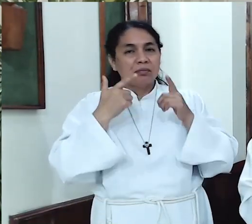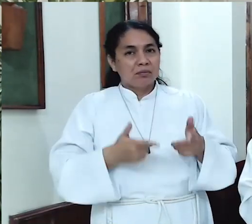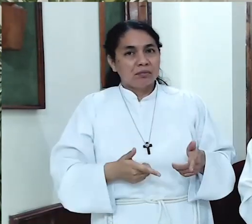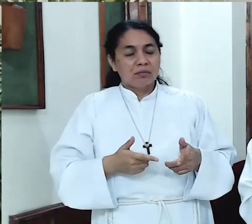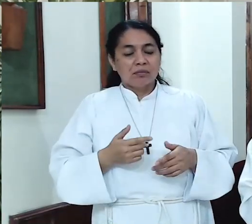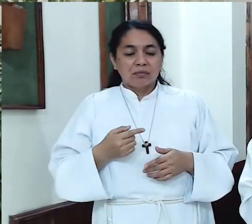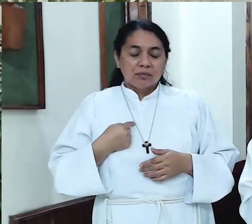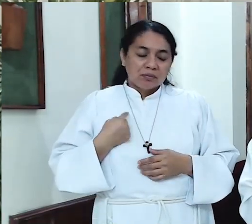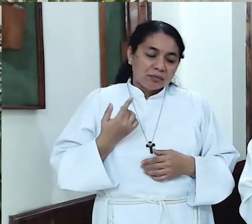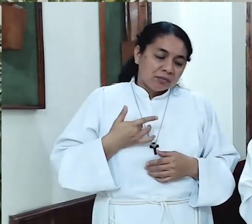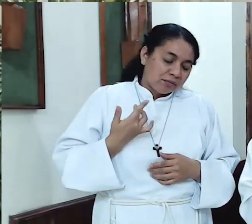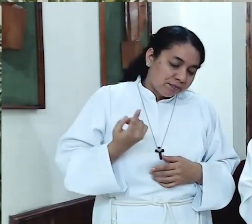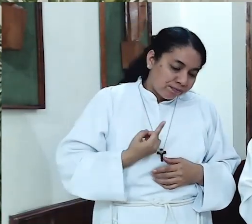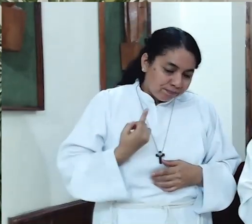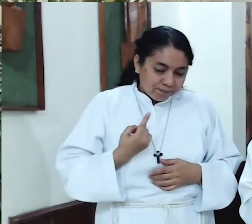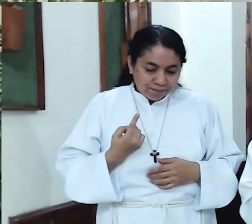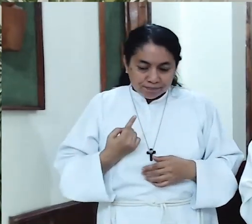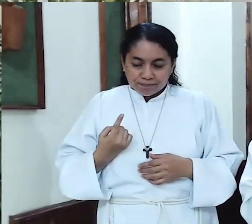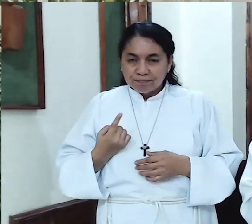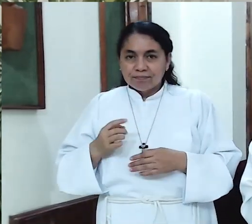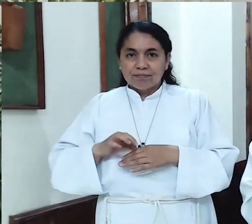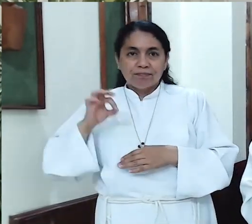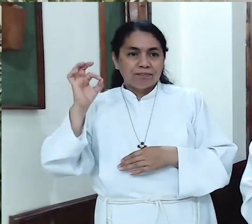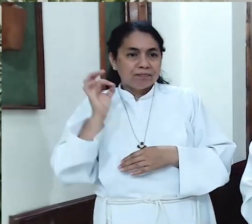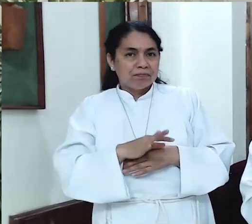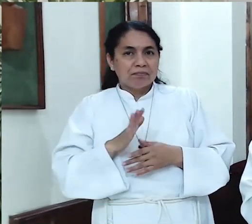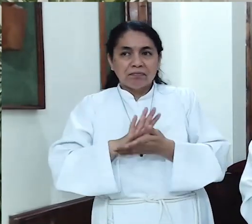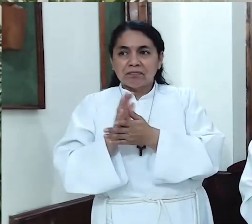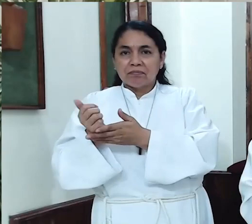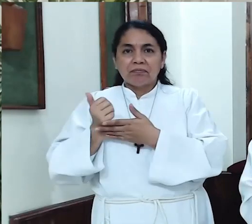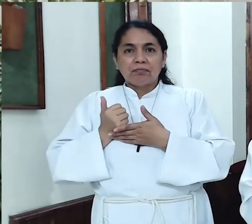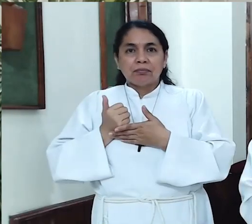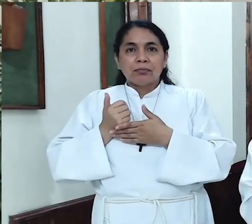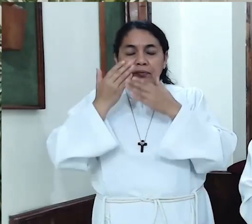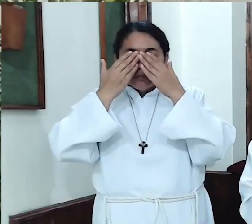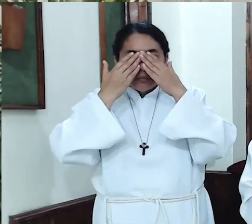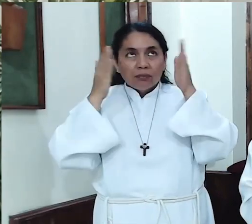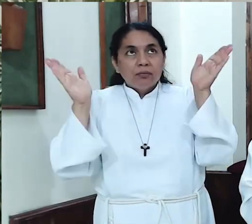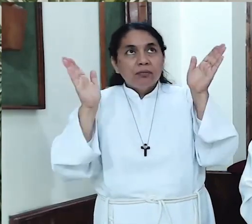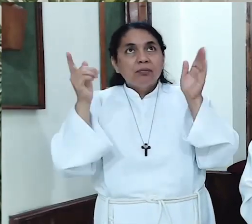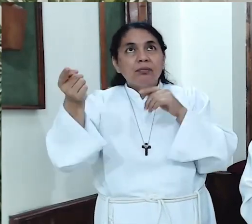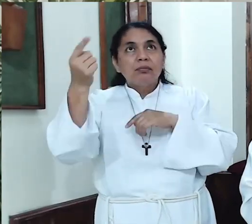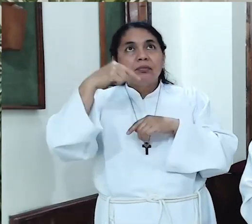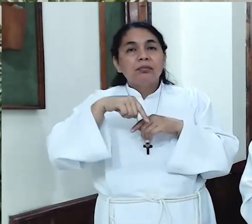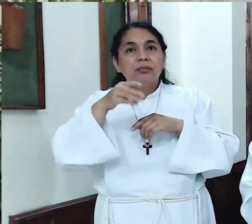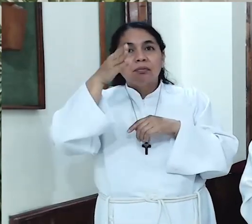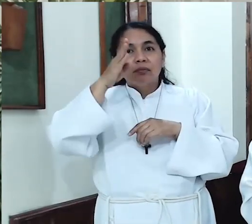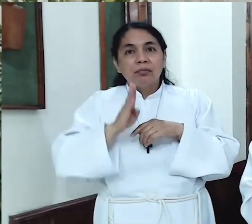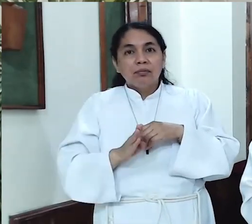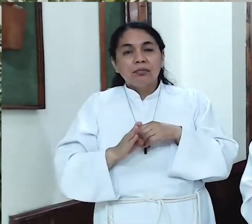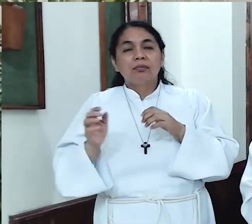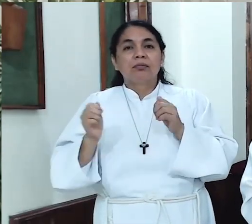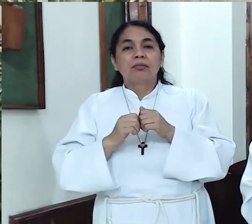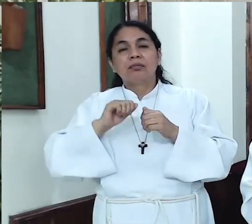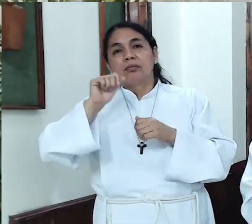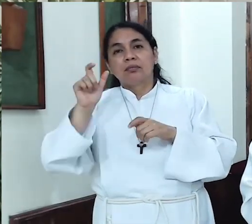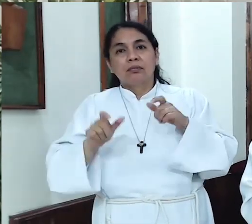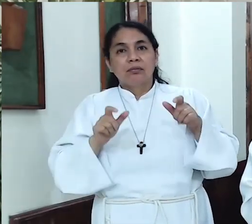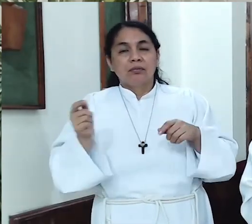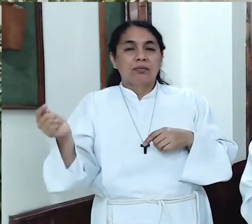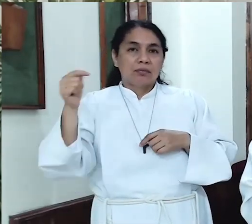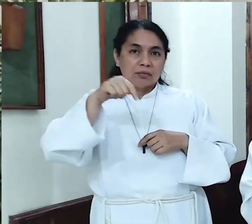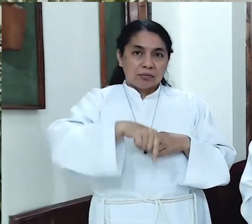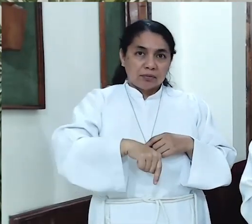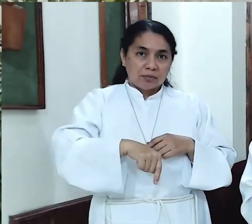su soledad, de su abandono, descubran la presencia de Dios a través de otras personas que